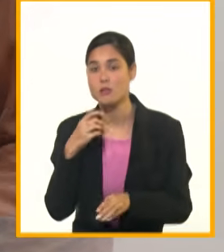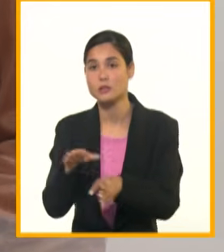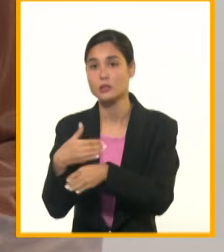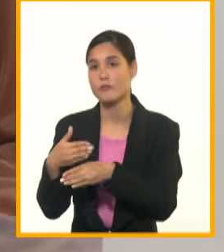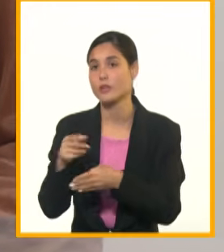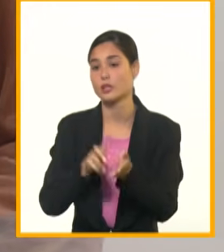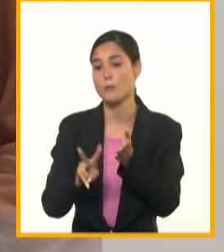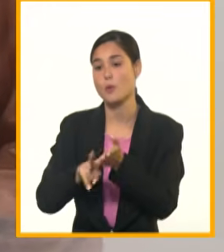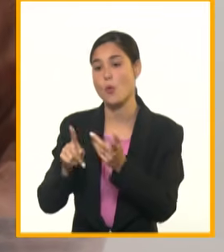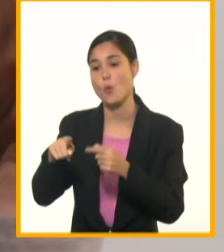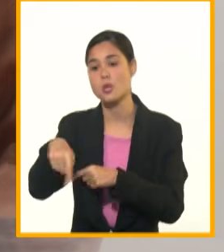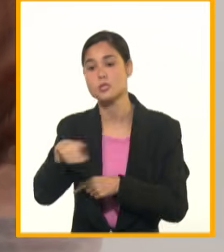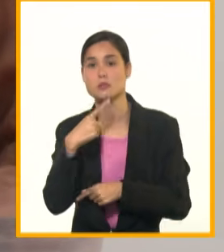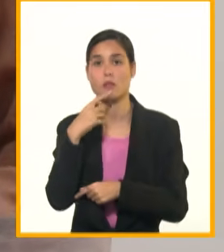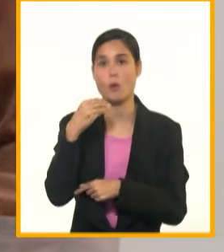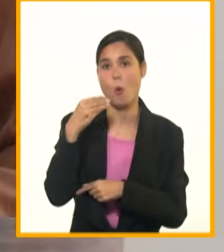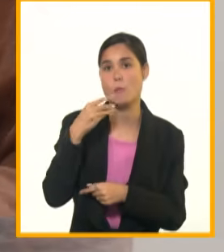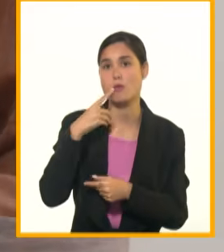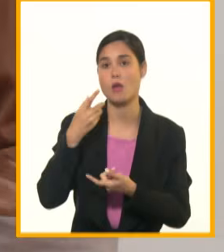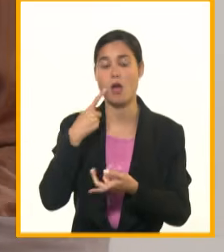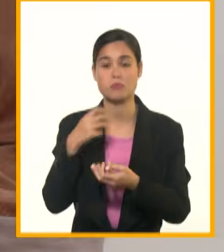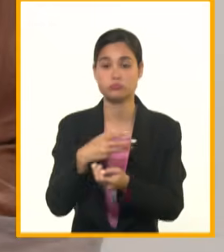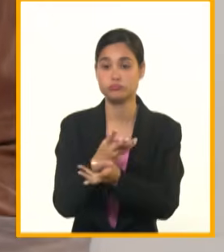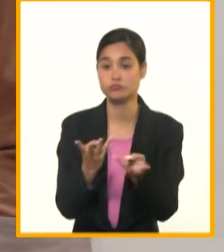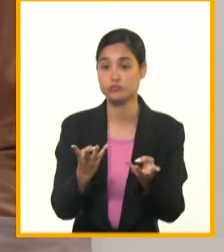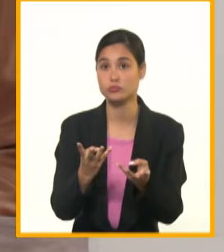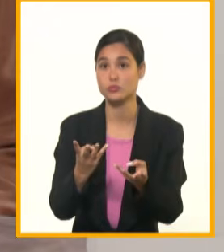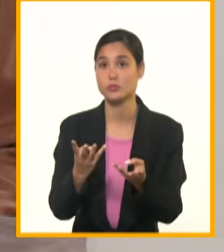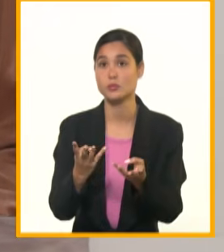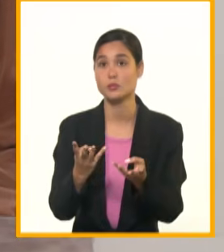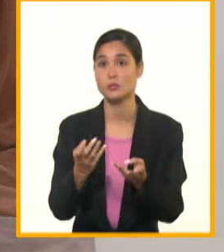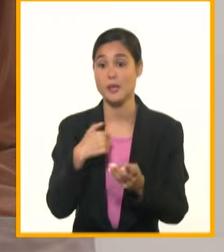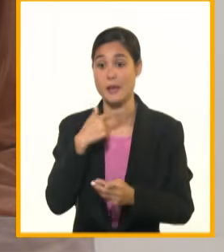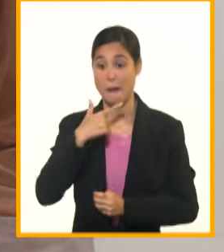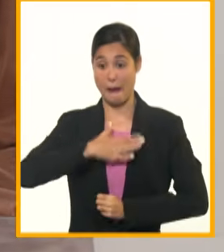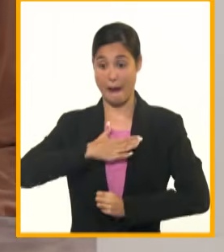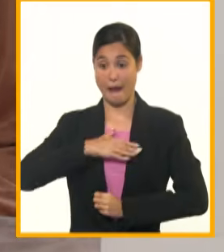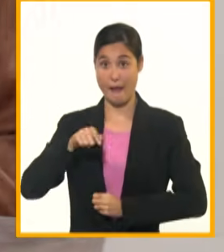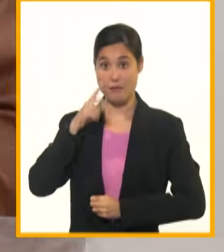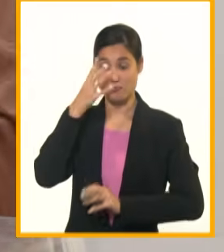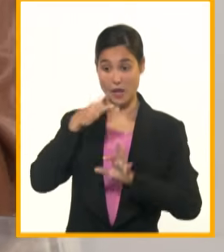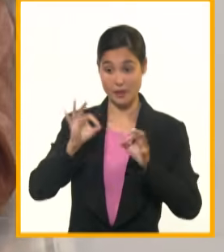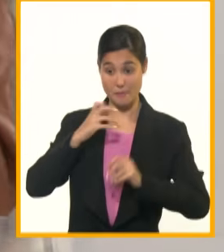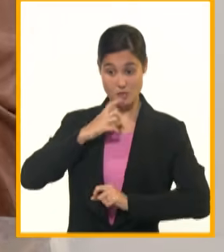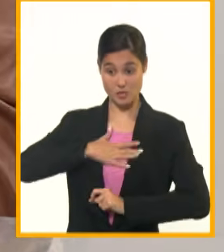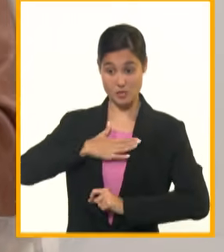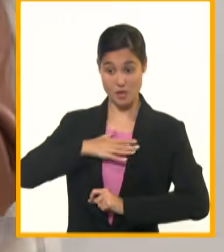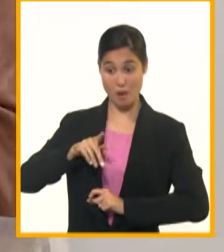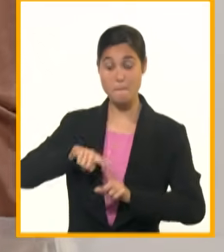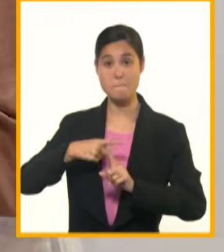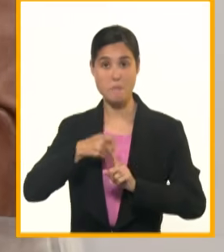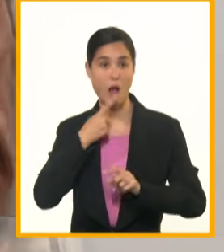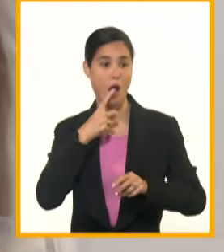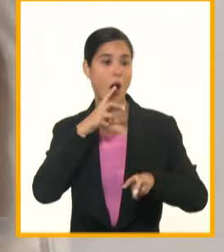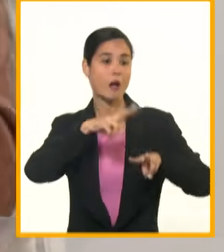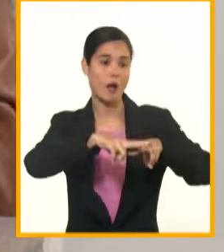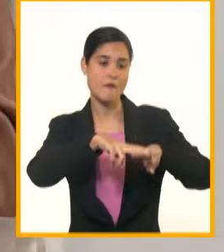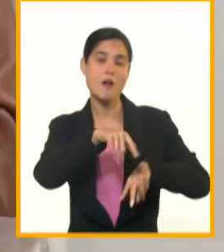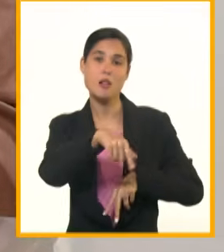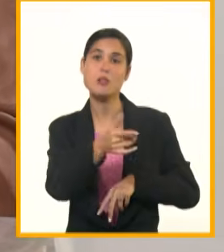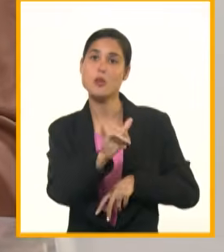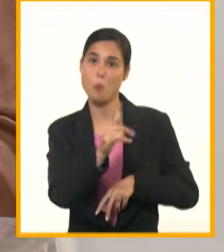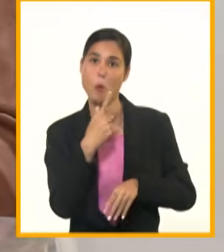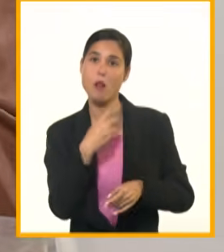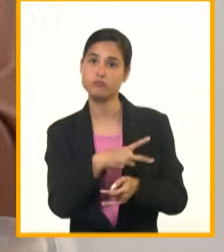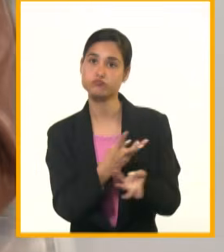misión de alimentarse ellos y alimentar la capital. A inicio se presentaba, bueno, se hablaba